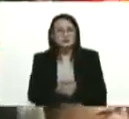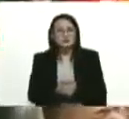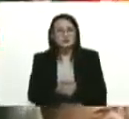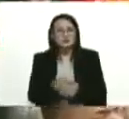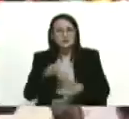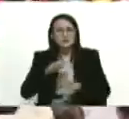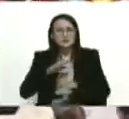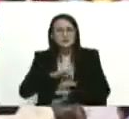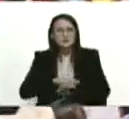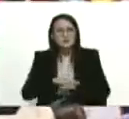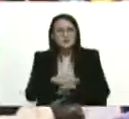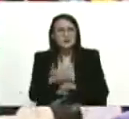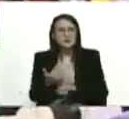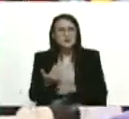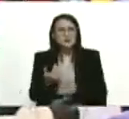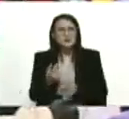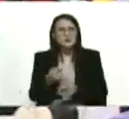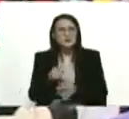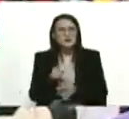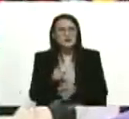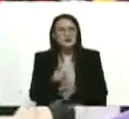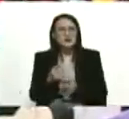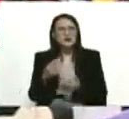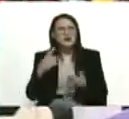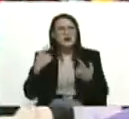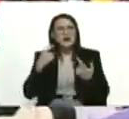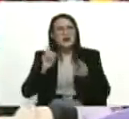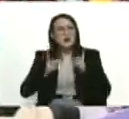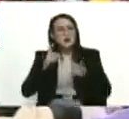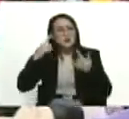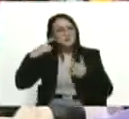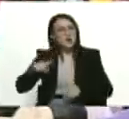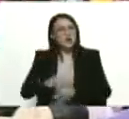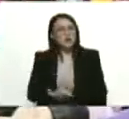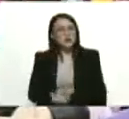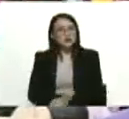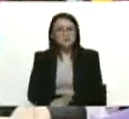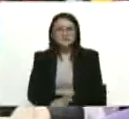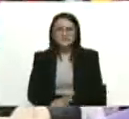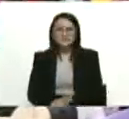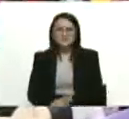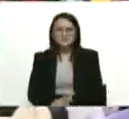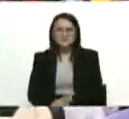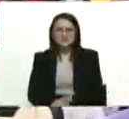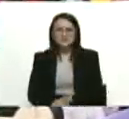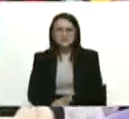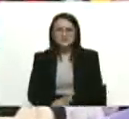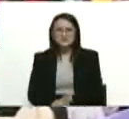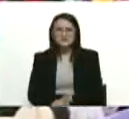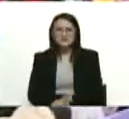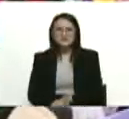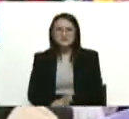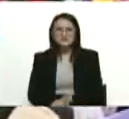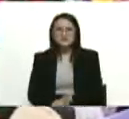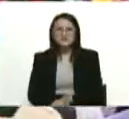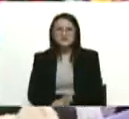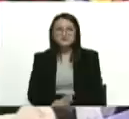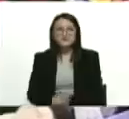Porque hay gente que le cae una gotica de lluvia y dejan el pelero, yo. Se le alborota, ¿cómo se llama?, el pelo.